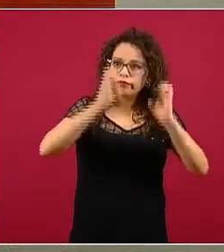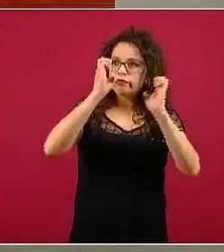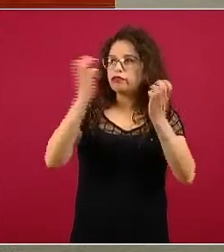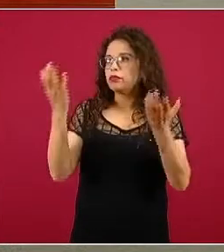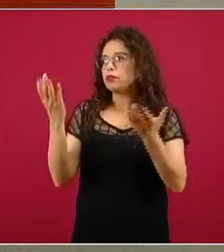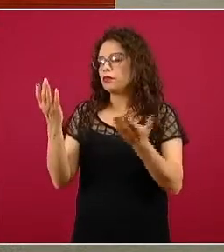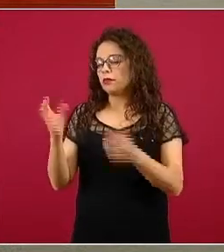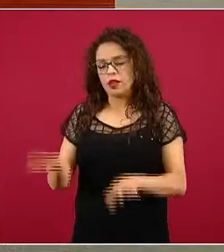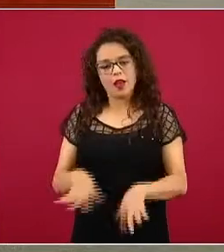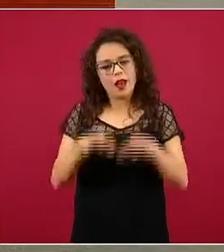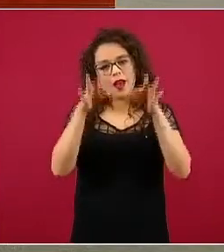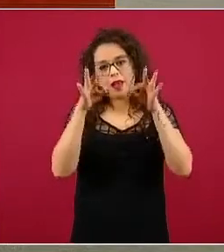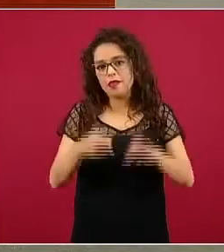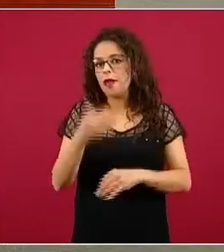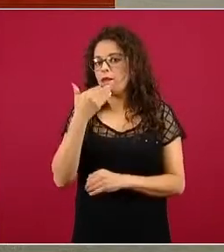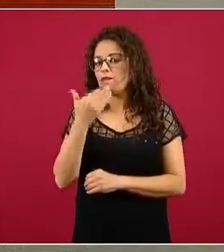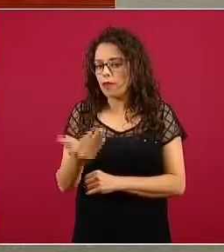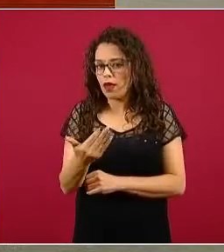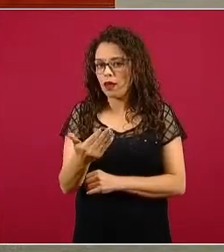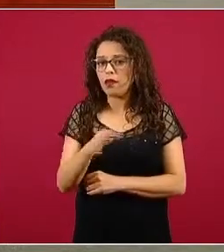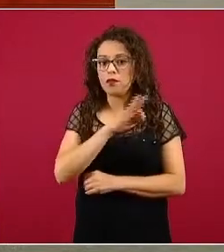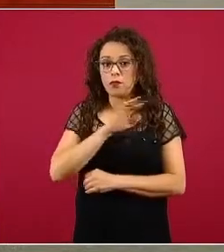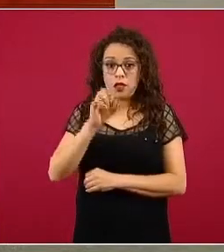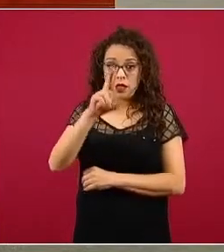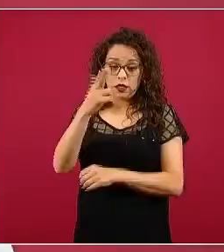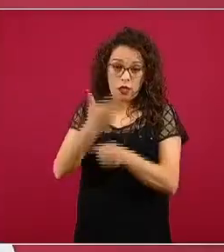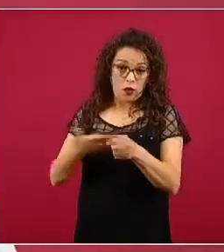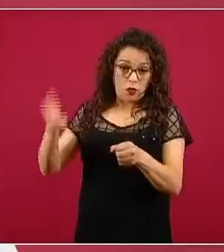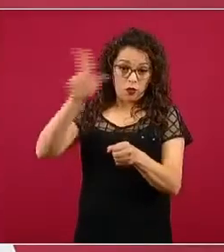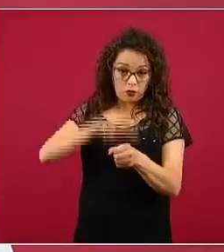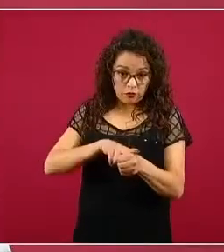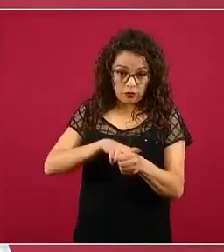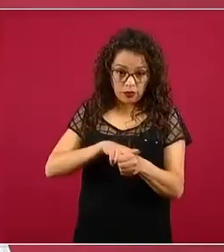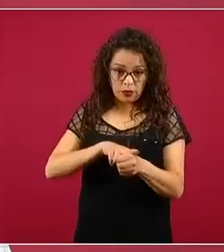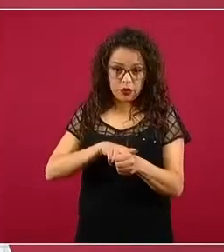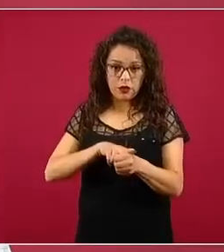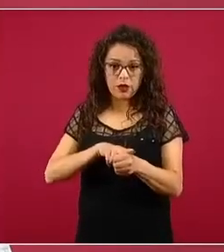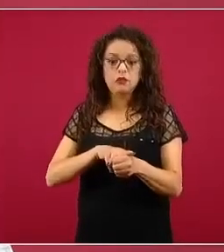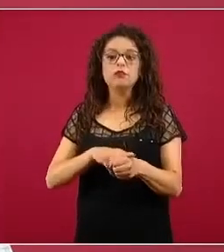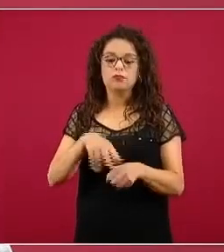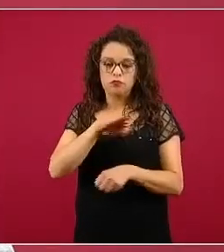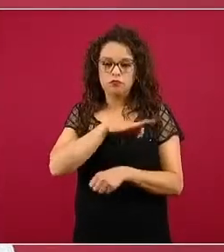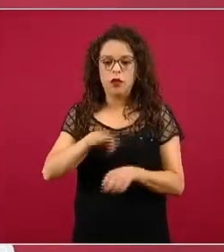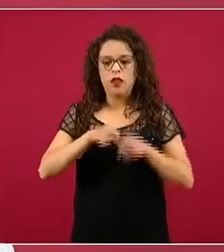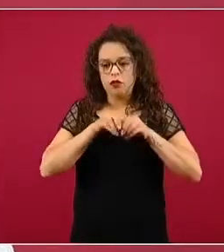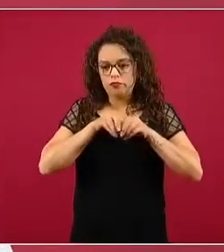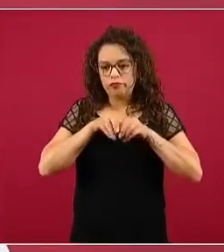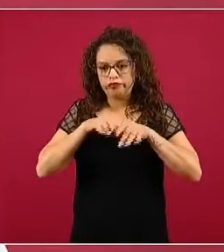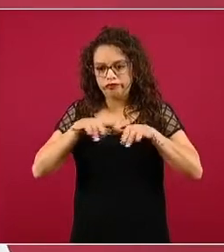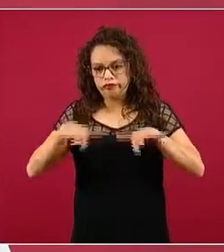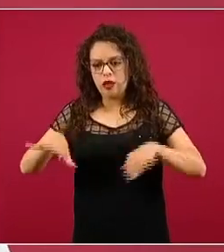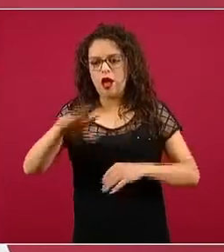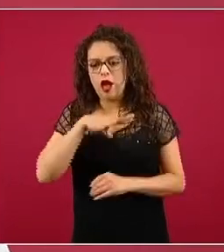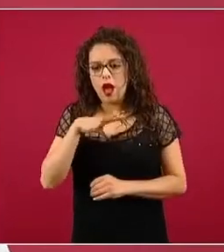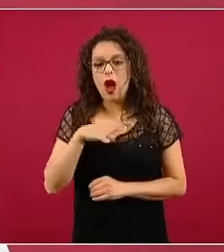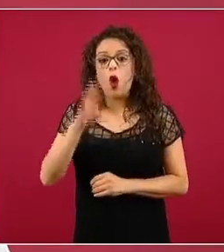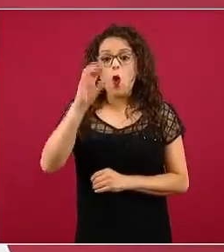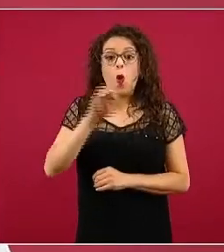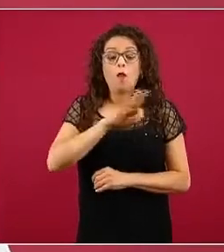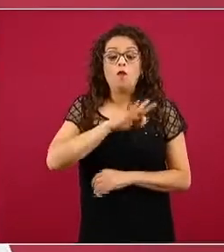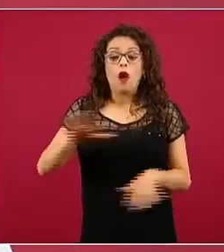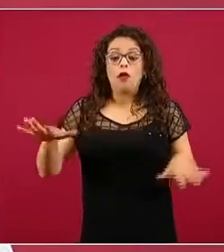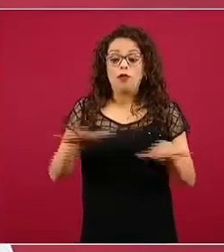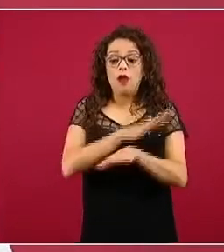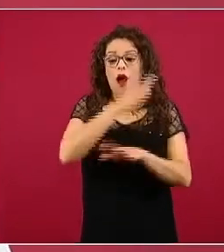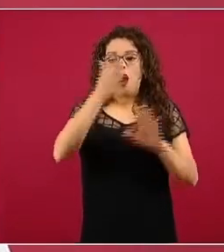puede estar a nivel de unidades hospitalarias ya existentes y en las cuales se puede expandir o en su momento remodelar